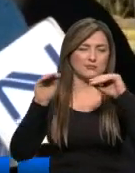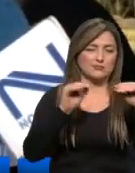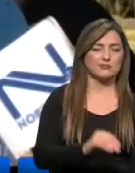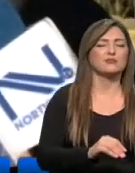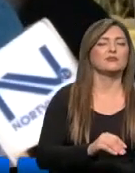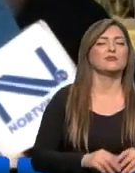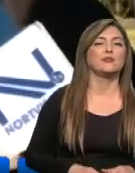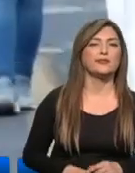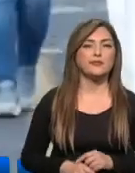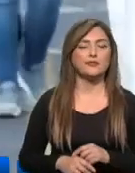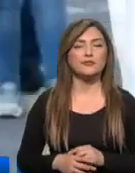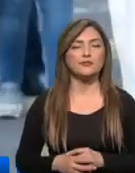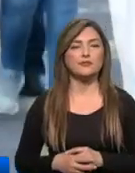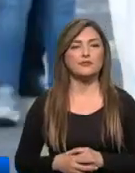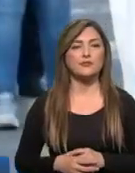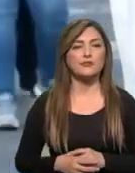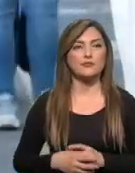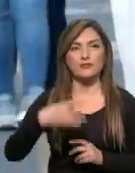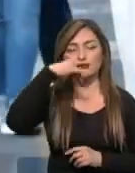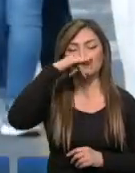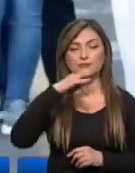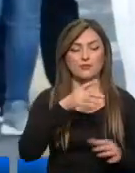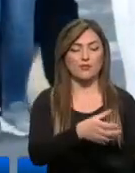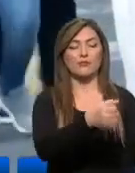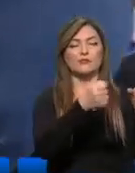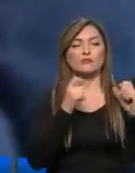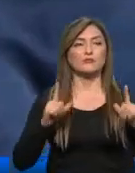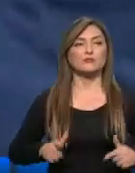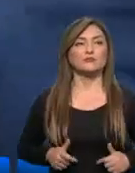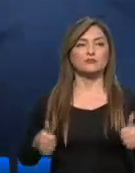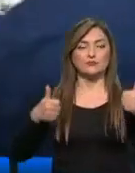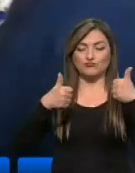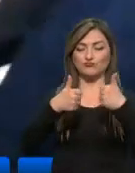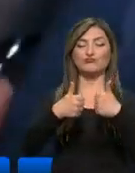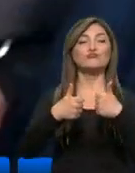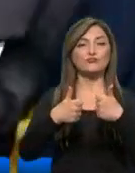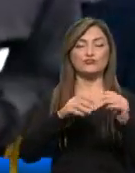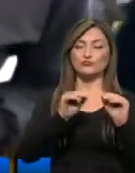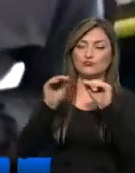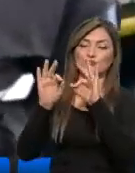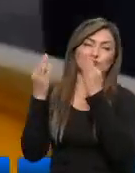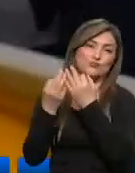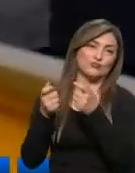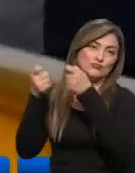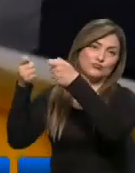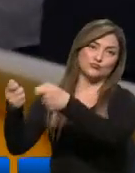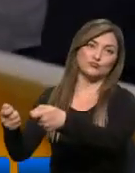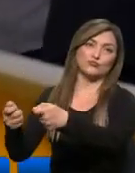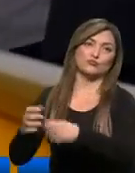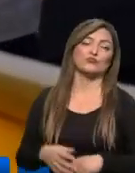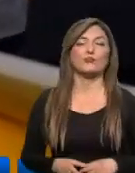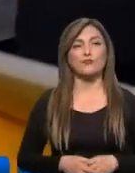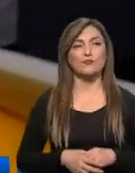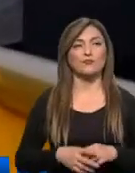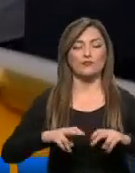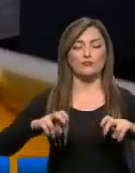este territorio colombiano. El menor de edad fue encontrado en buenas condiciones de salud y devuelto a su familia, mientras las